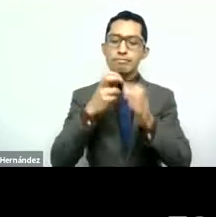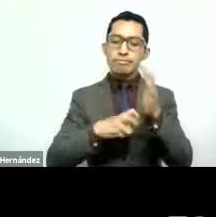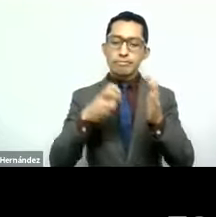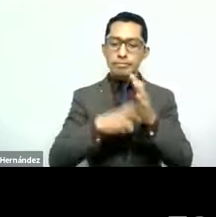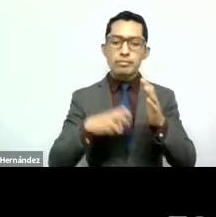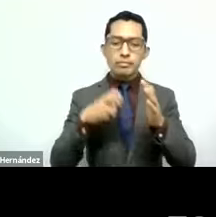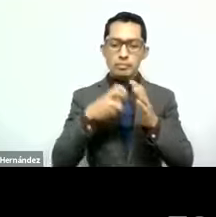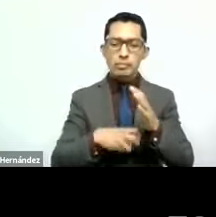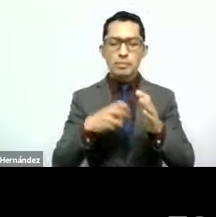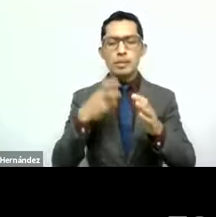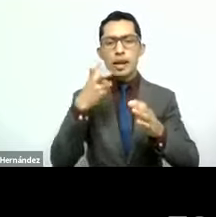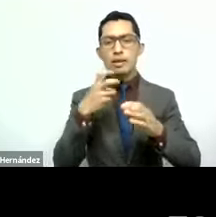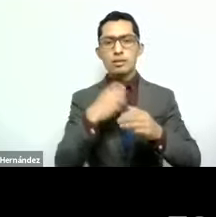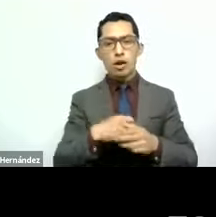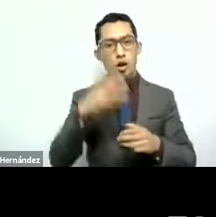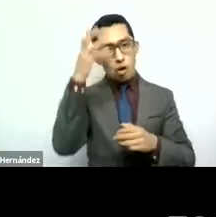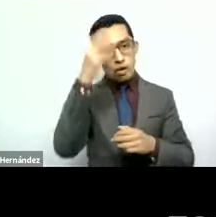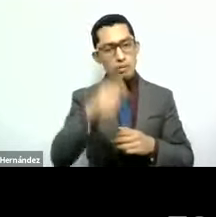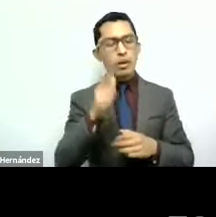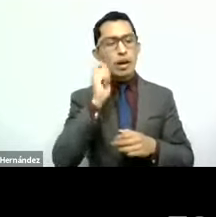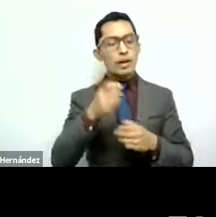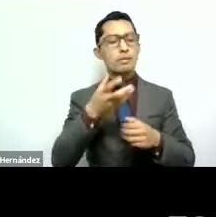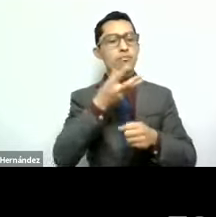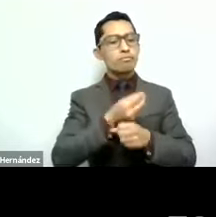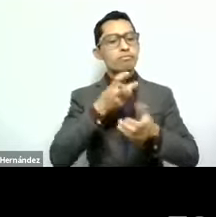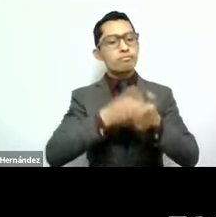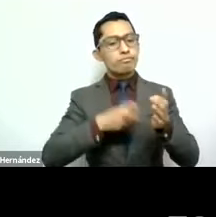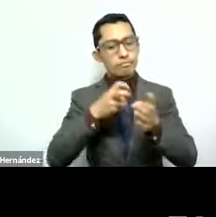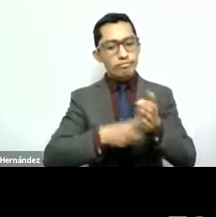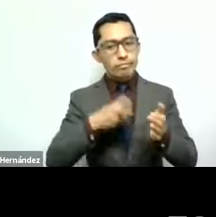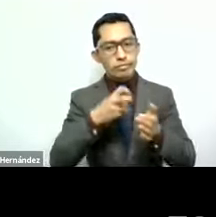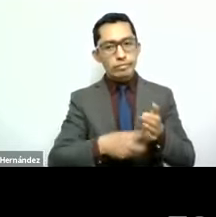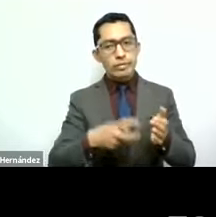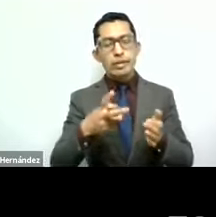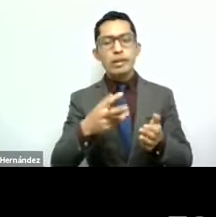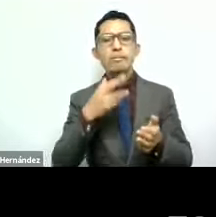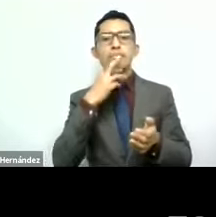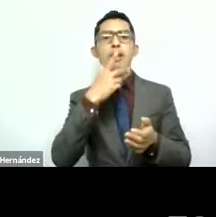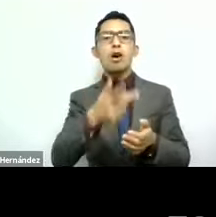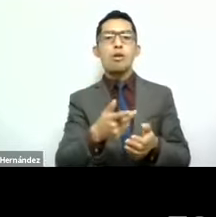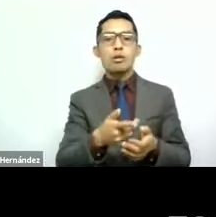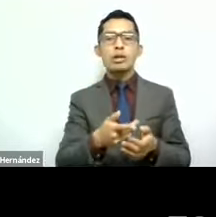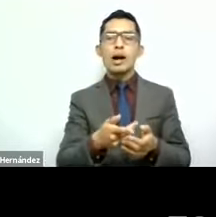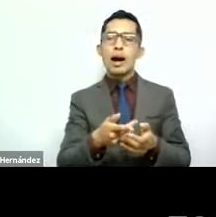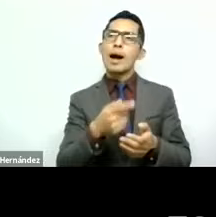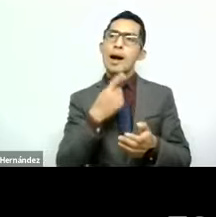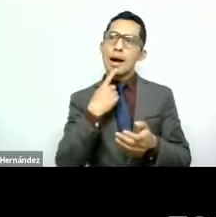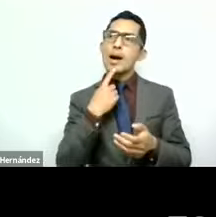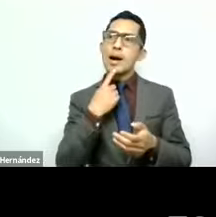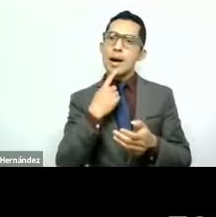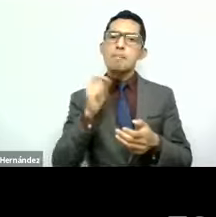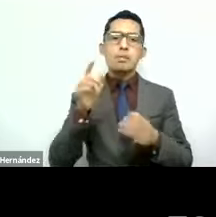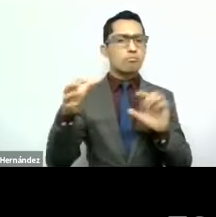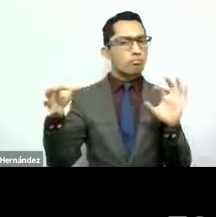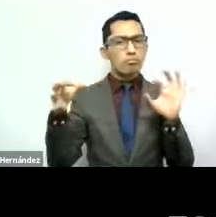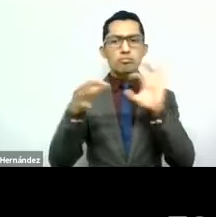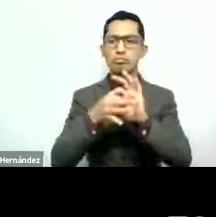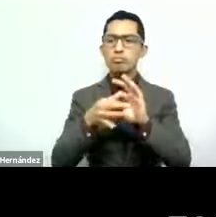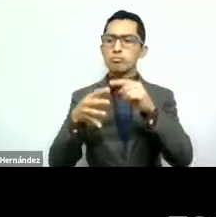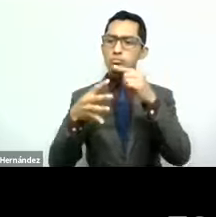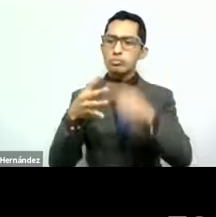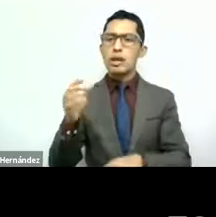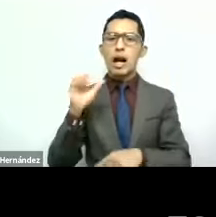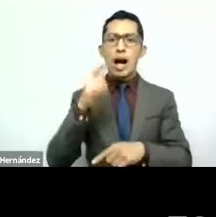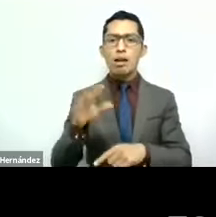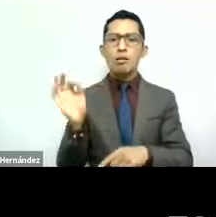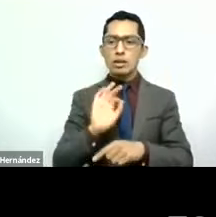parece que este concepto de los ajustes razonables podríamos involucrarlo con cualquier categoría sospechosa, porque